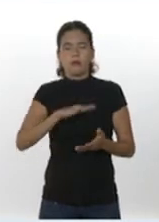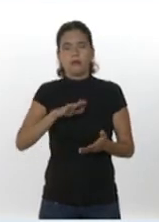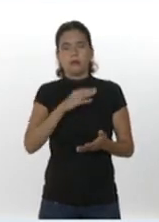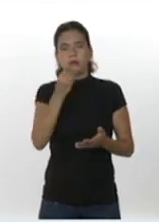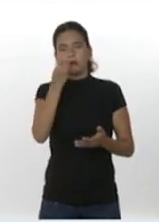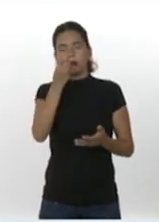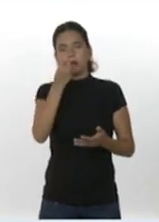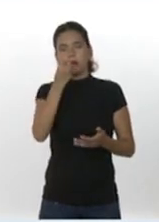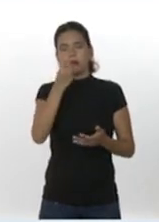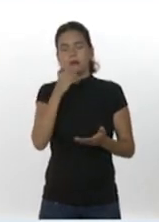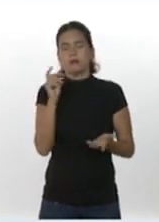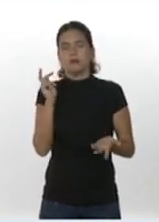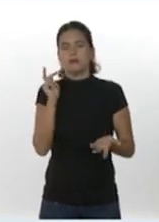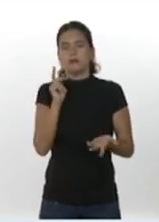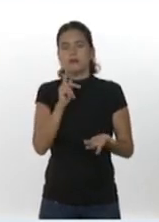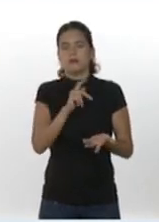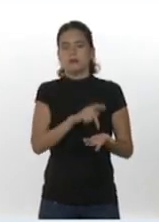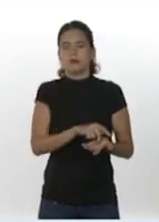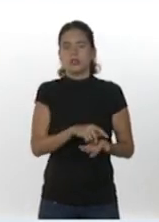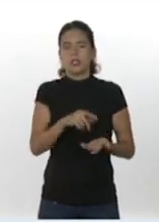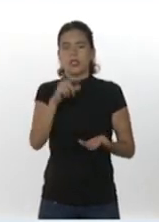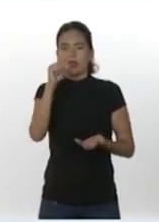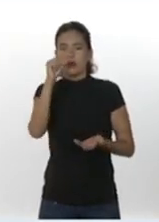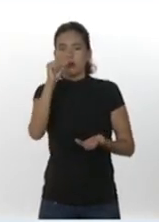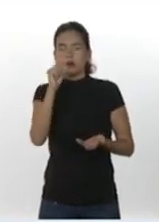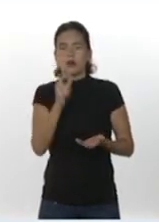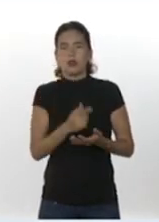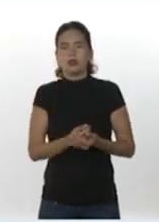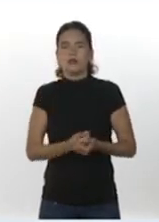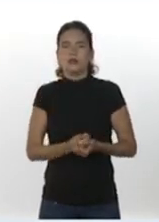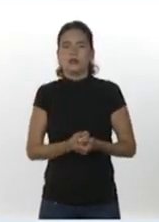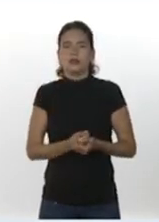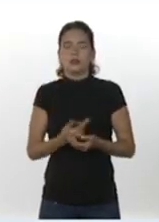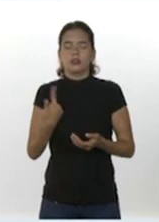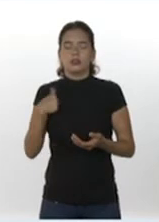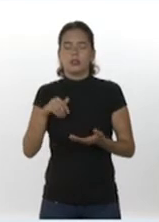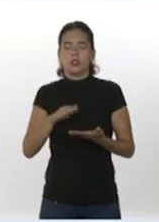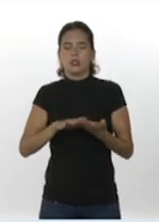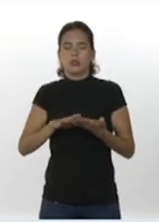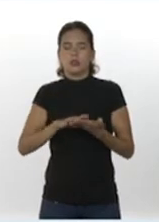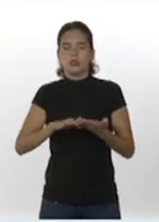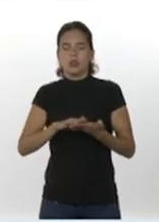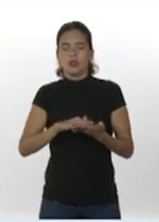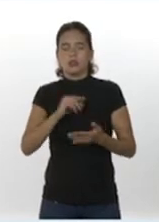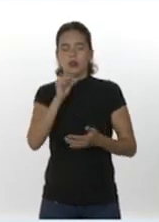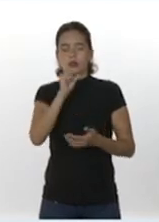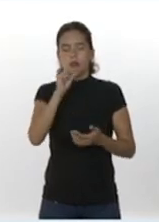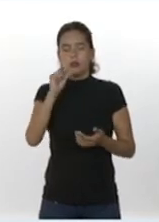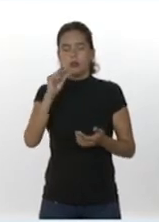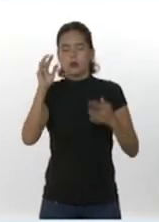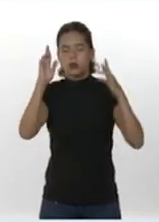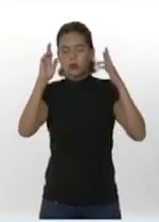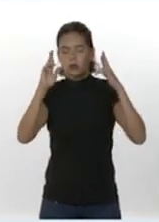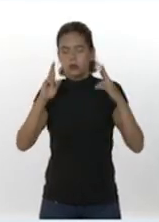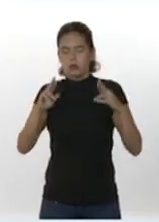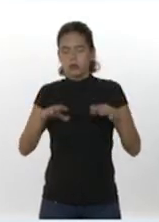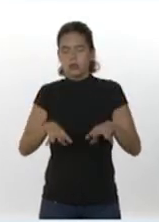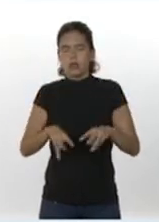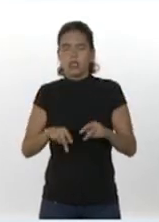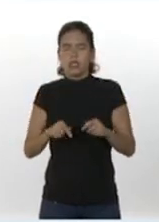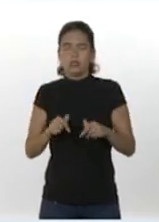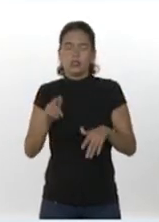comidas llegan muy pocas, tienen que subsistir solo de los pocos recursos que le da la tierra en